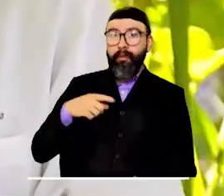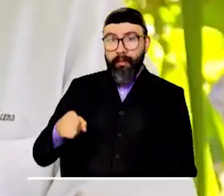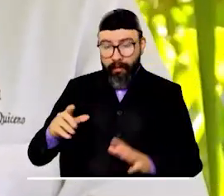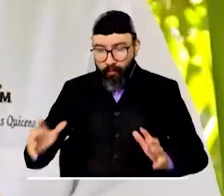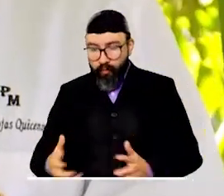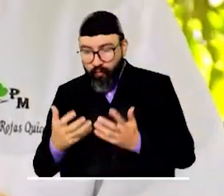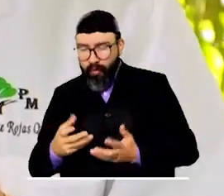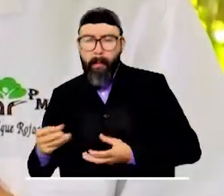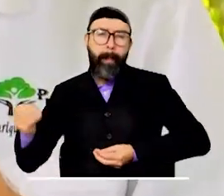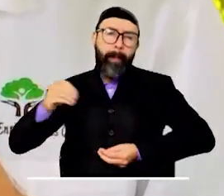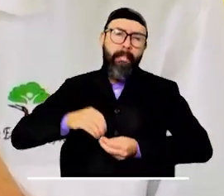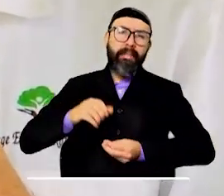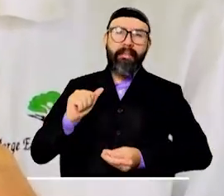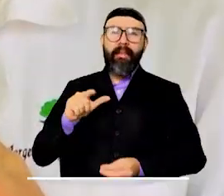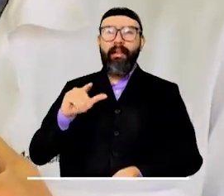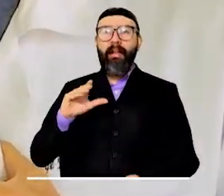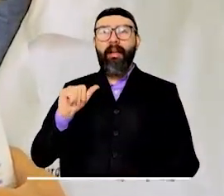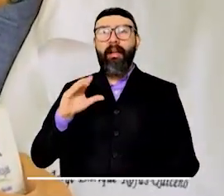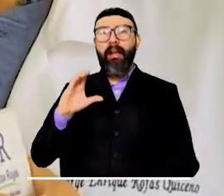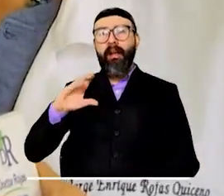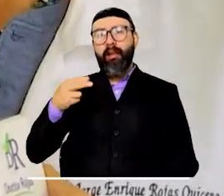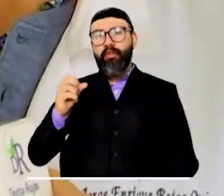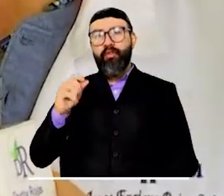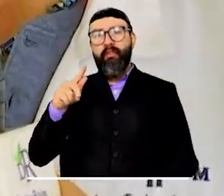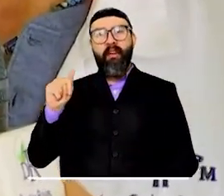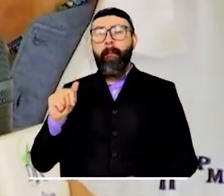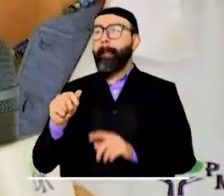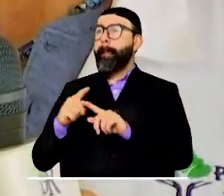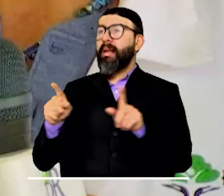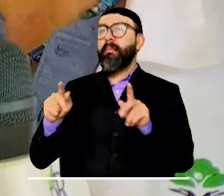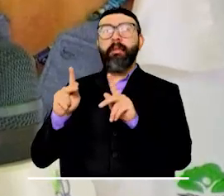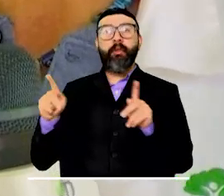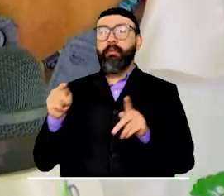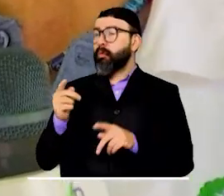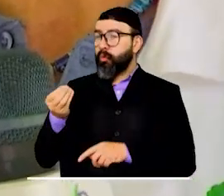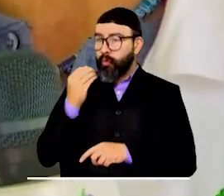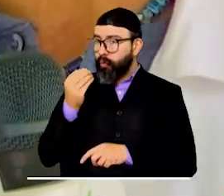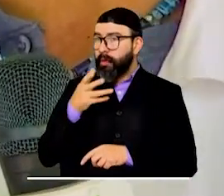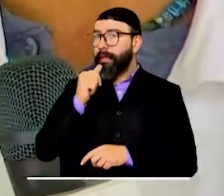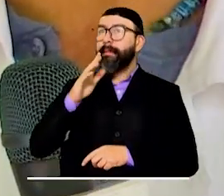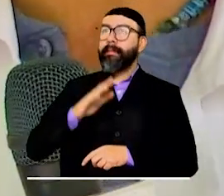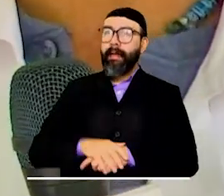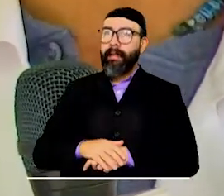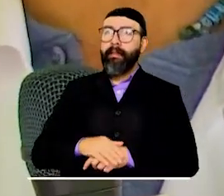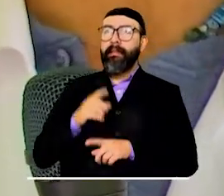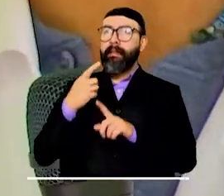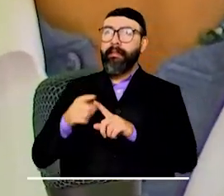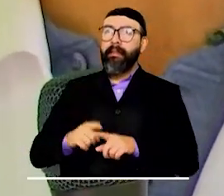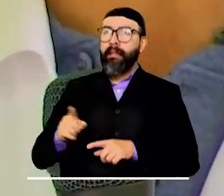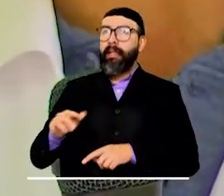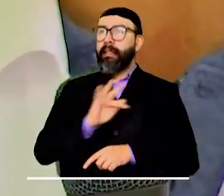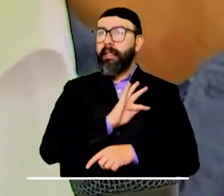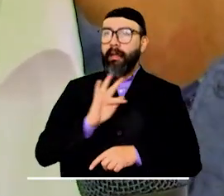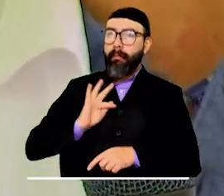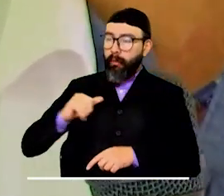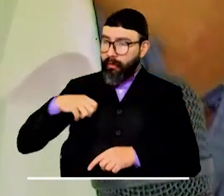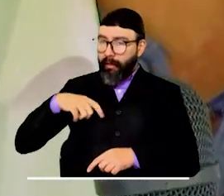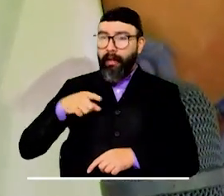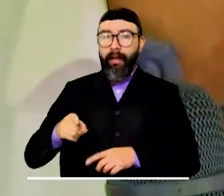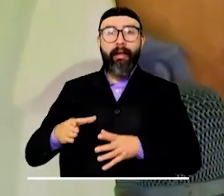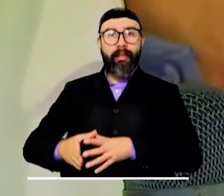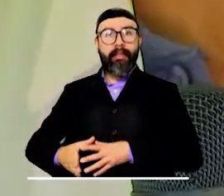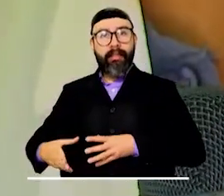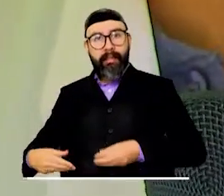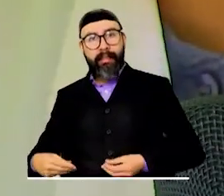con muchas investigaciones indexadas de los efectos terapéuticos buenos que tienen el hígado, colesterol,